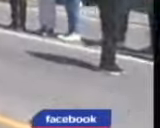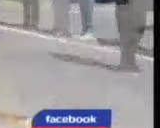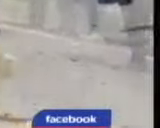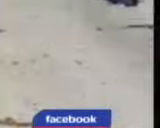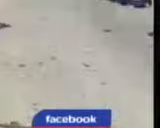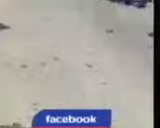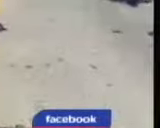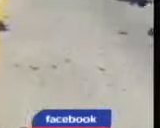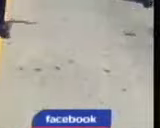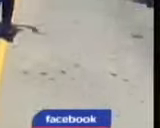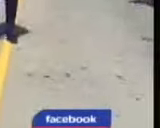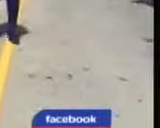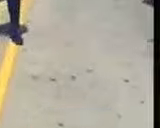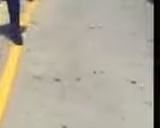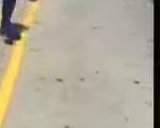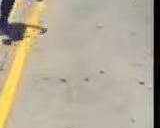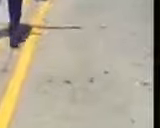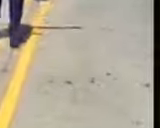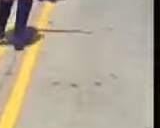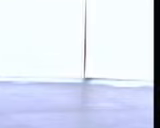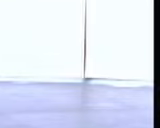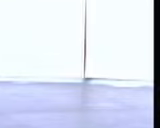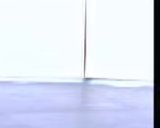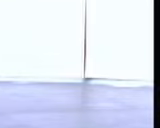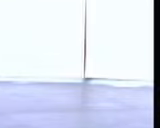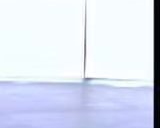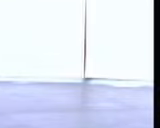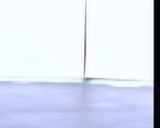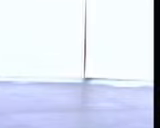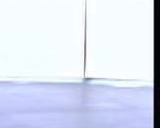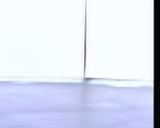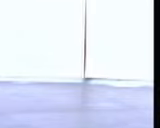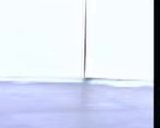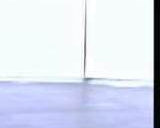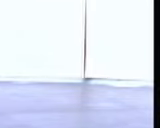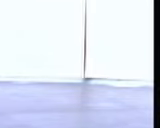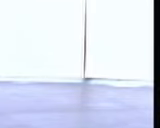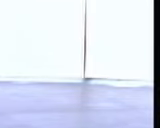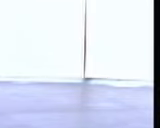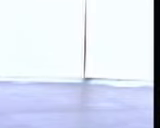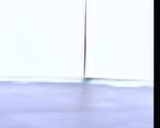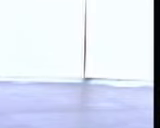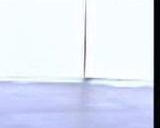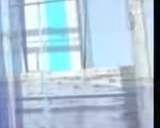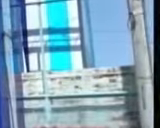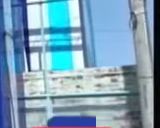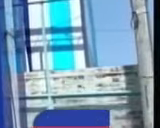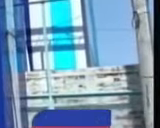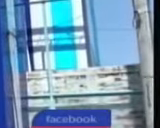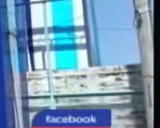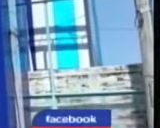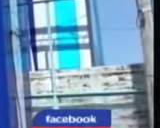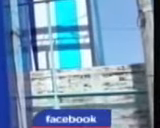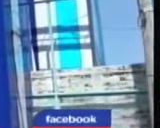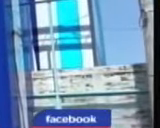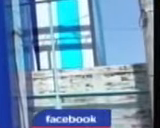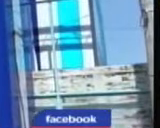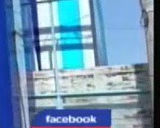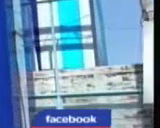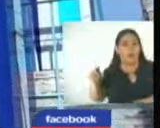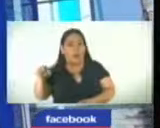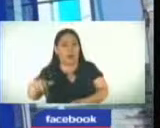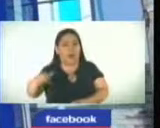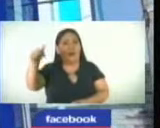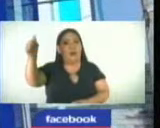Un informe de Moisés Bonilla. Juegos mecánicos de Cibarlán estarán disponibles para el público durante el mes